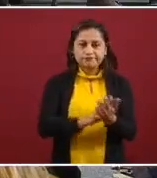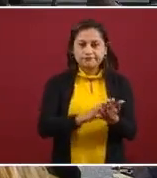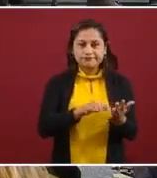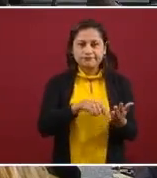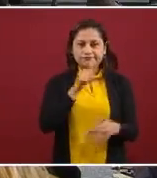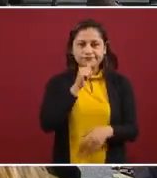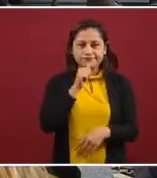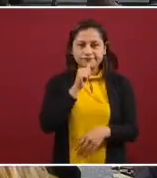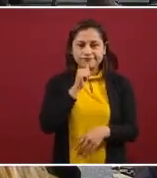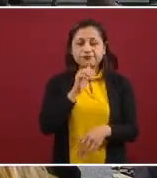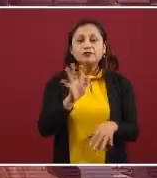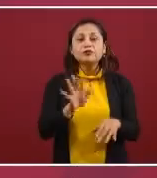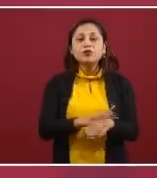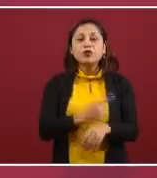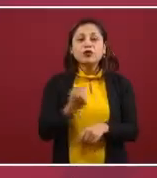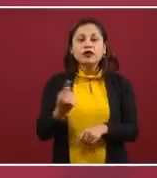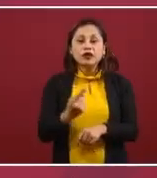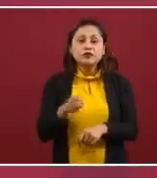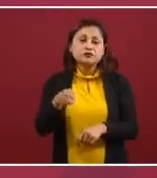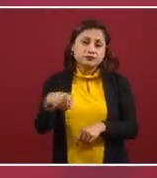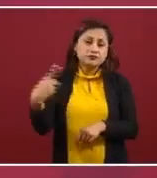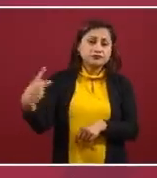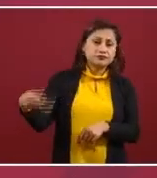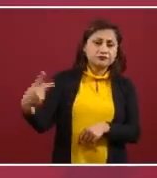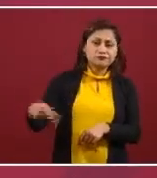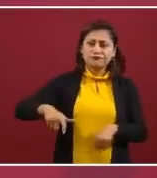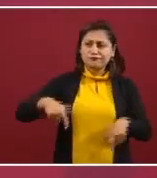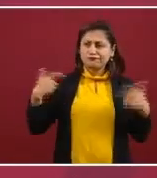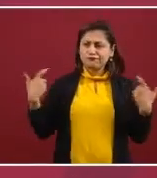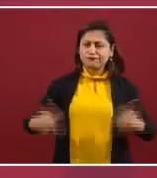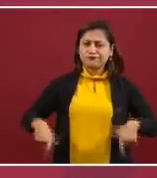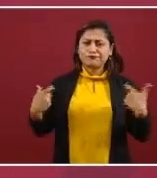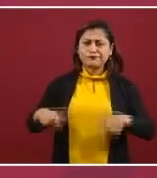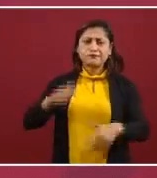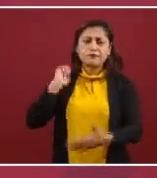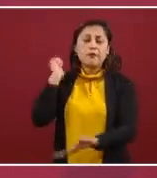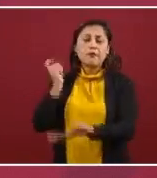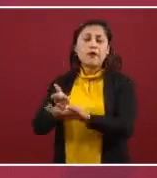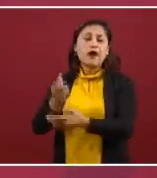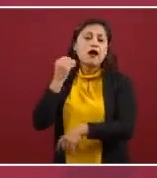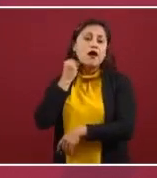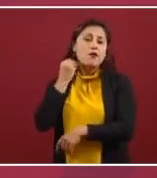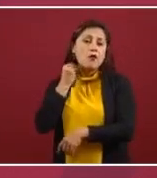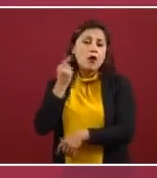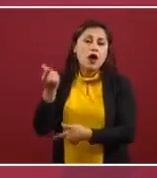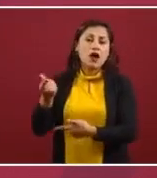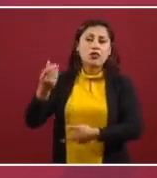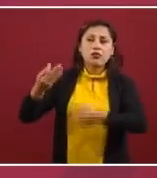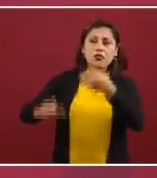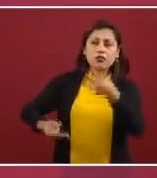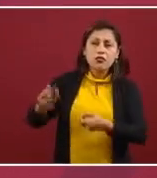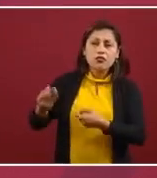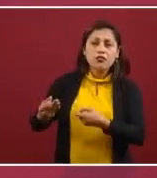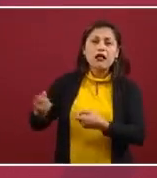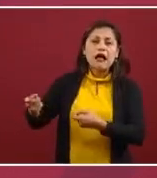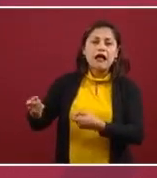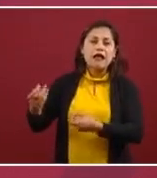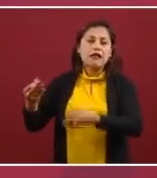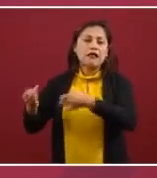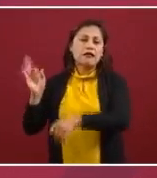despachos de abogados, fiscalistas, y se amparan